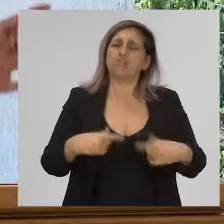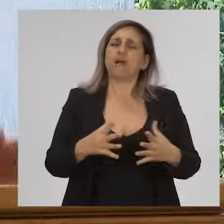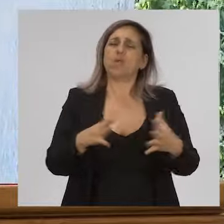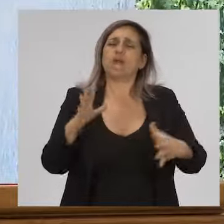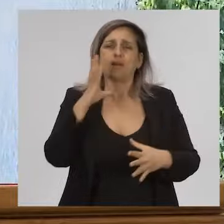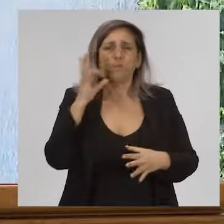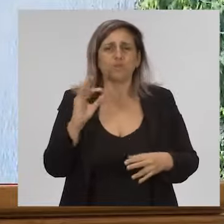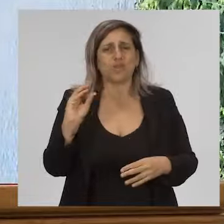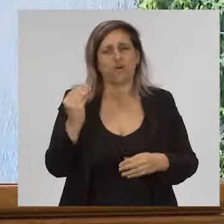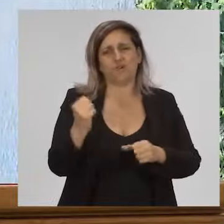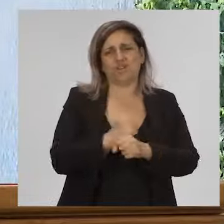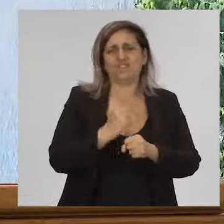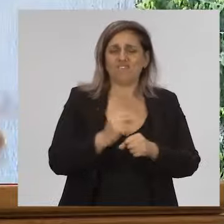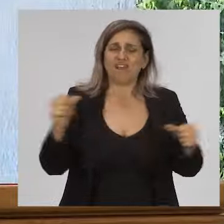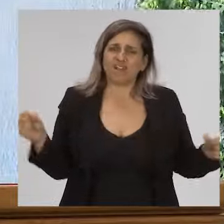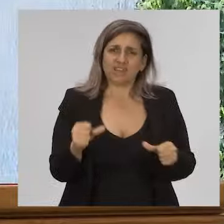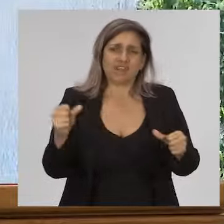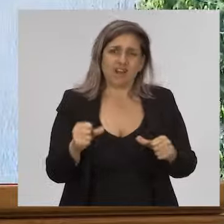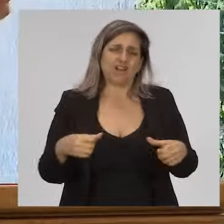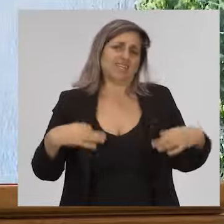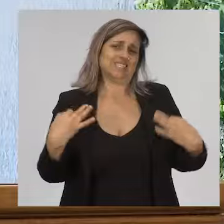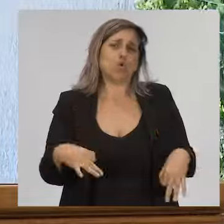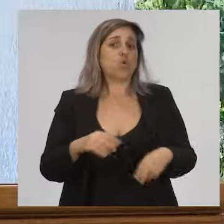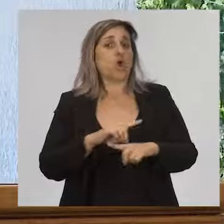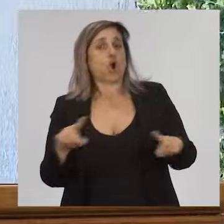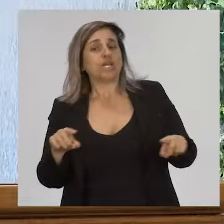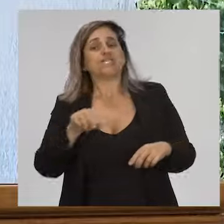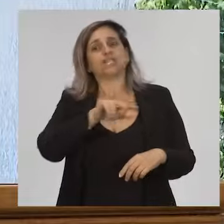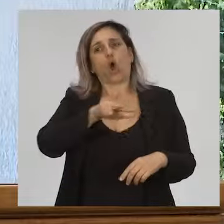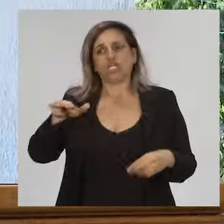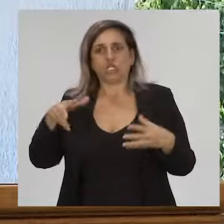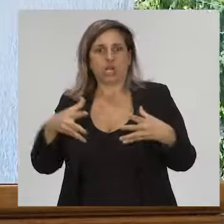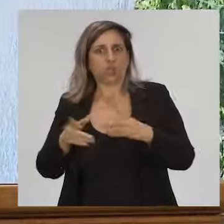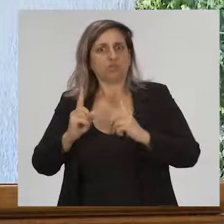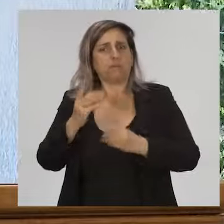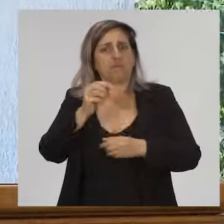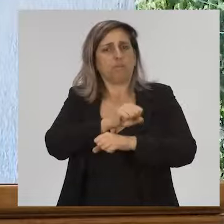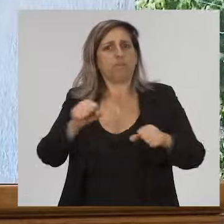potenciar todo eso que tiene la gente joven, que seguramente no sea solo horizontal, sino,